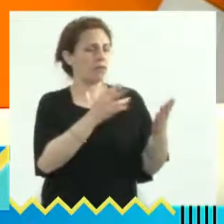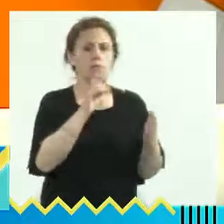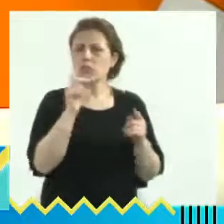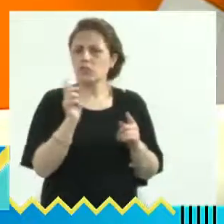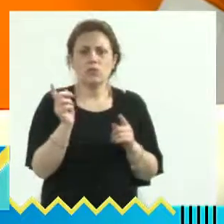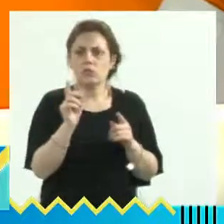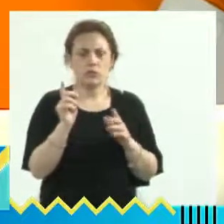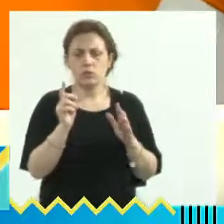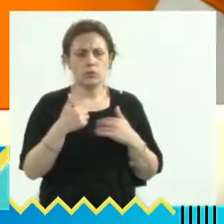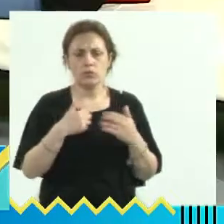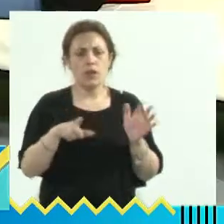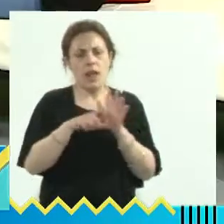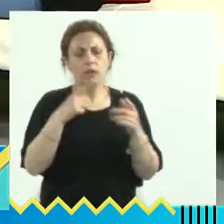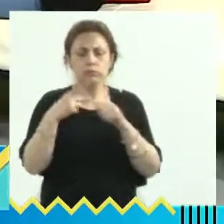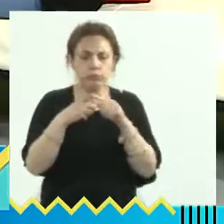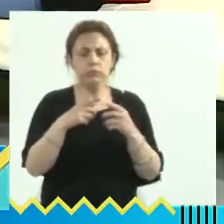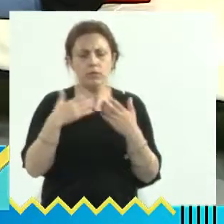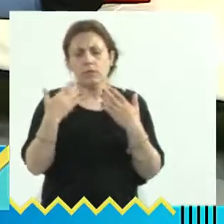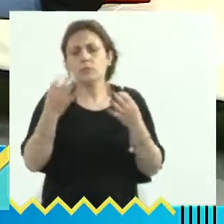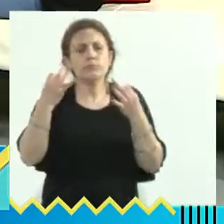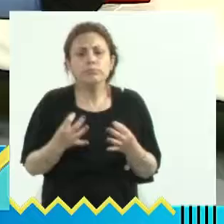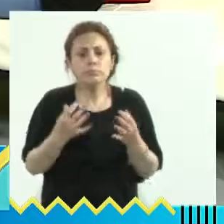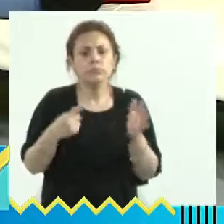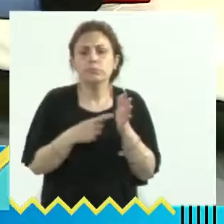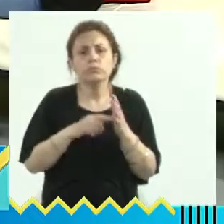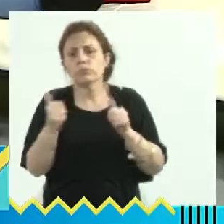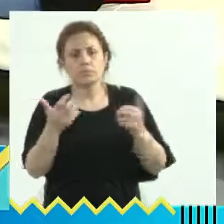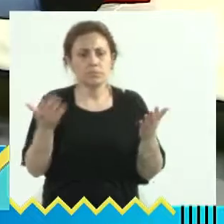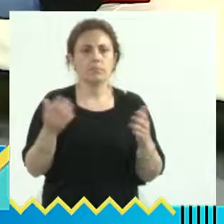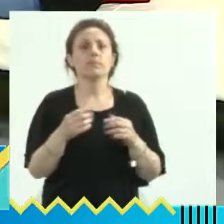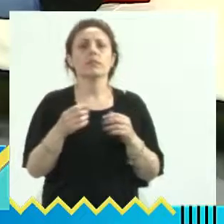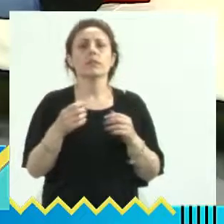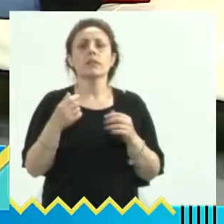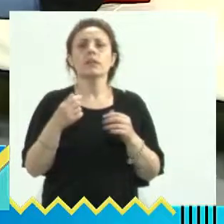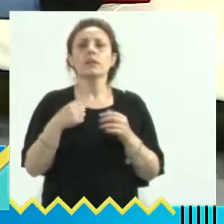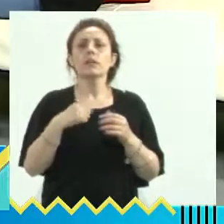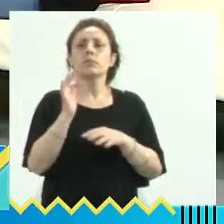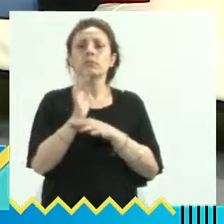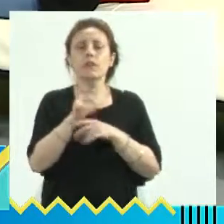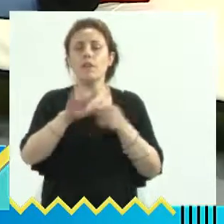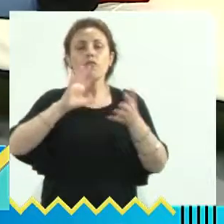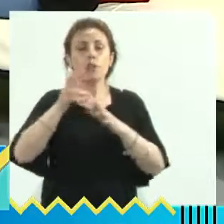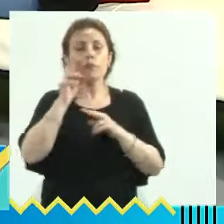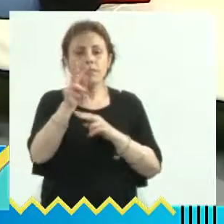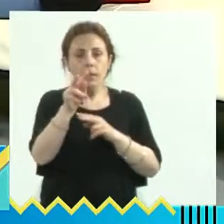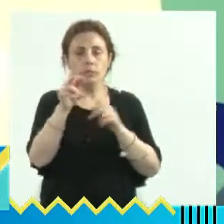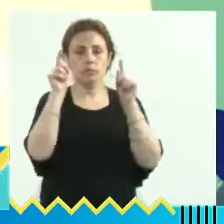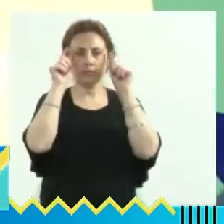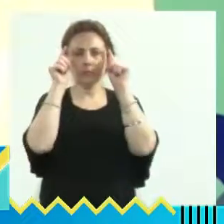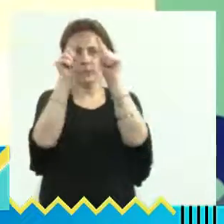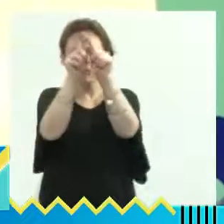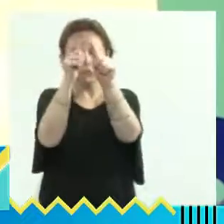Claro. Está bueno esa aclaración también, pero después preguntarles... Le ponemos esto que se llama perspectiva de género. Exacto. Cuando